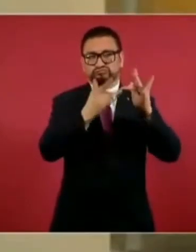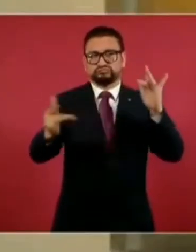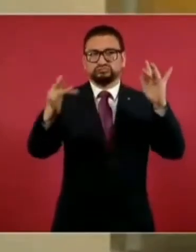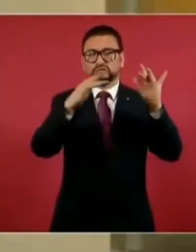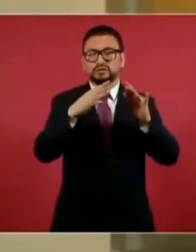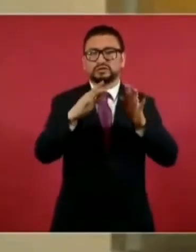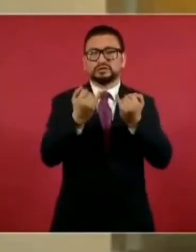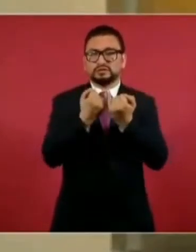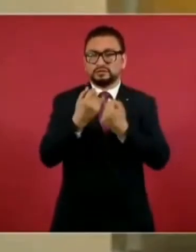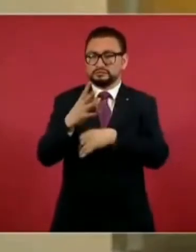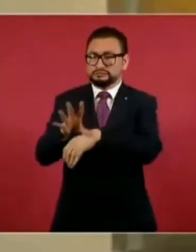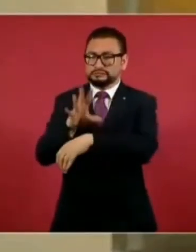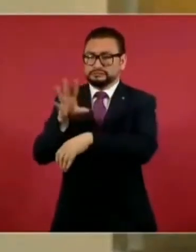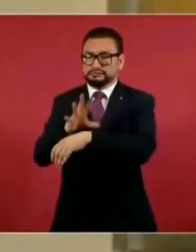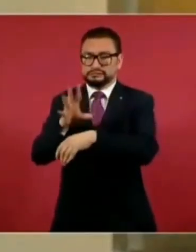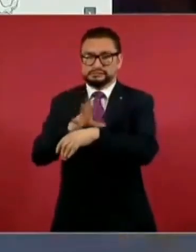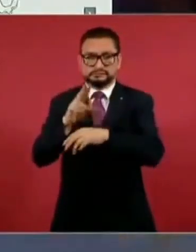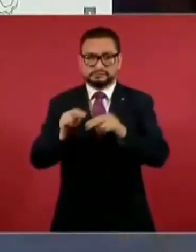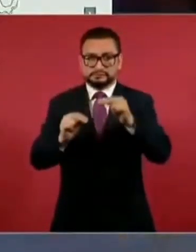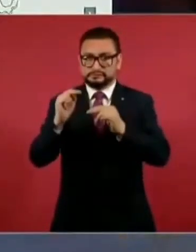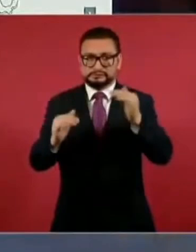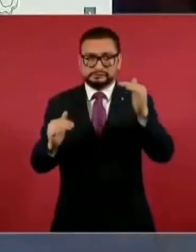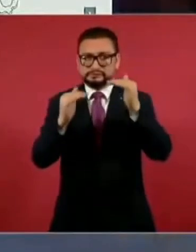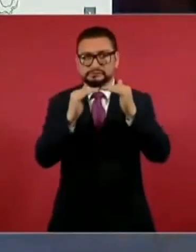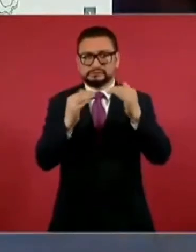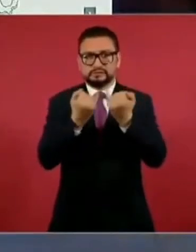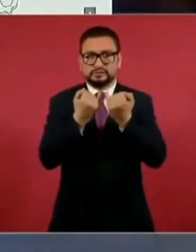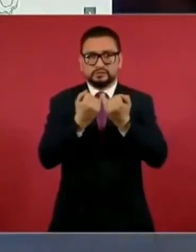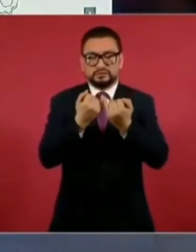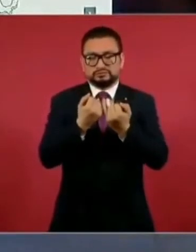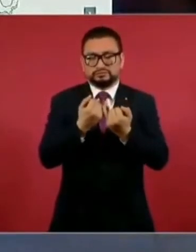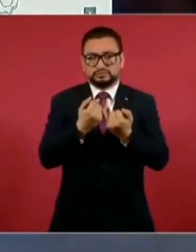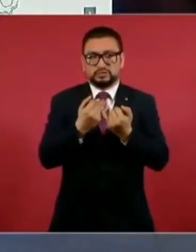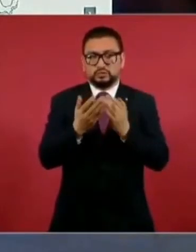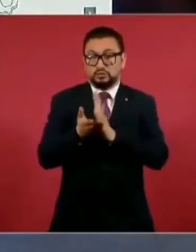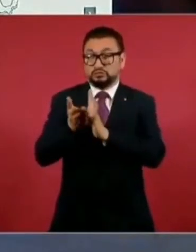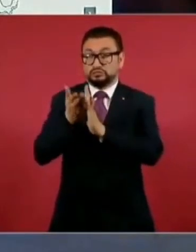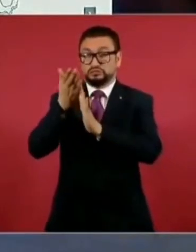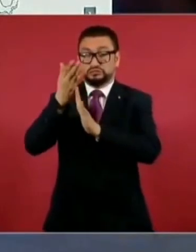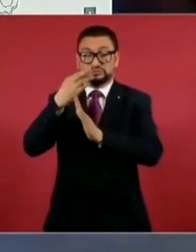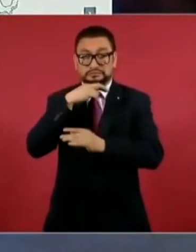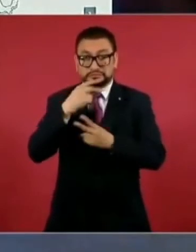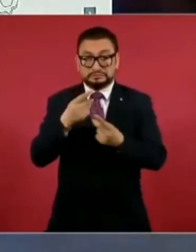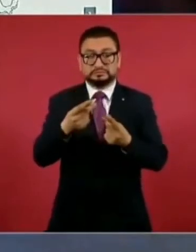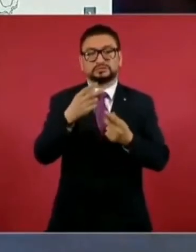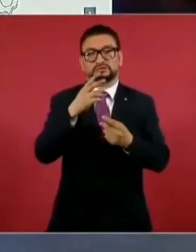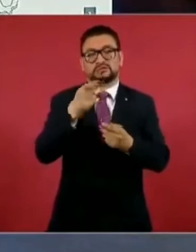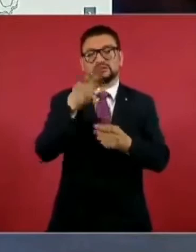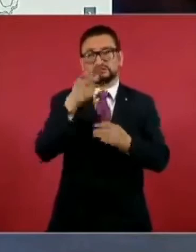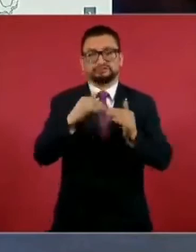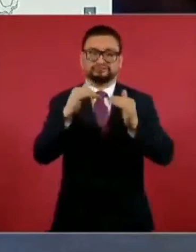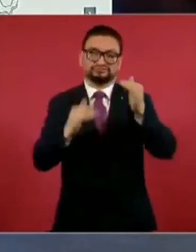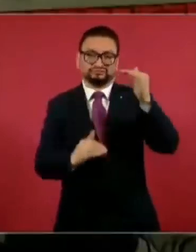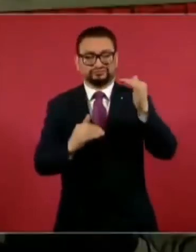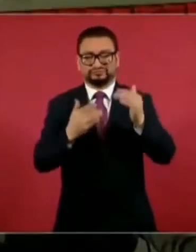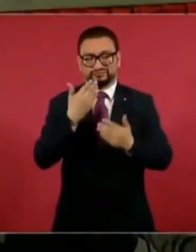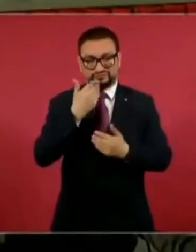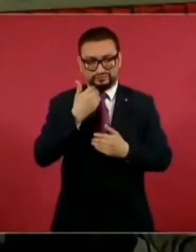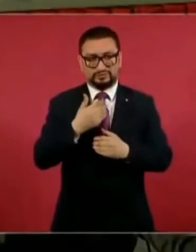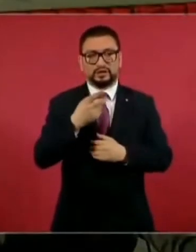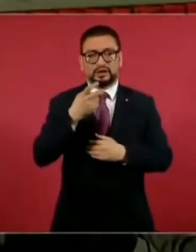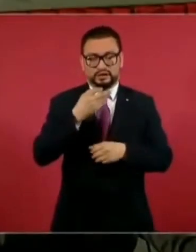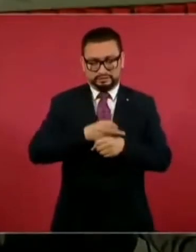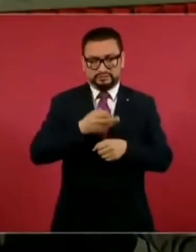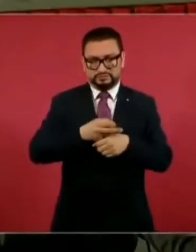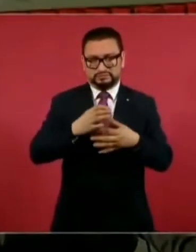no son equiparables en cuanto a velocidades de construcción, pues siempre existe un desbalance. Esto lo vamos a